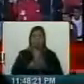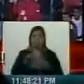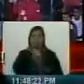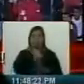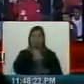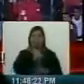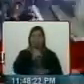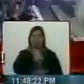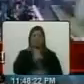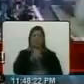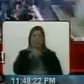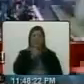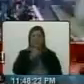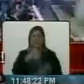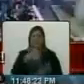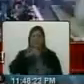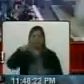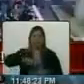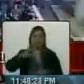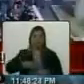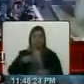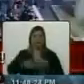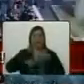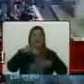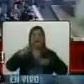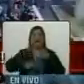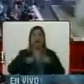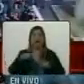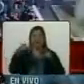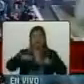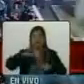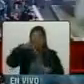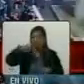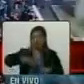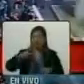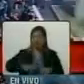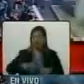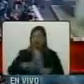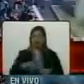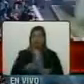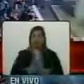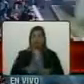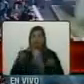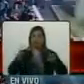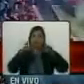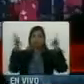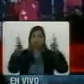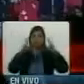hablen y digan la verdad! ¡Esta verdad, esta victoria!